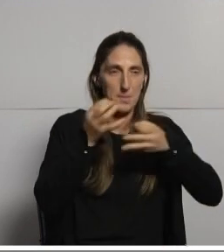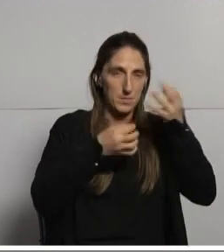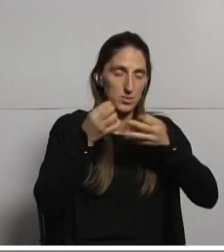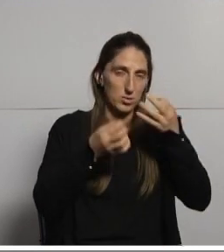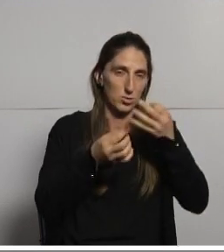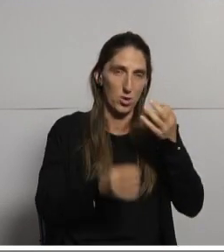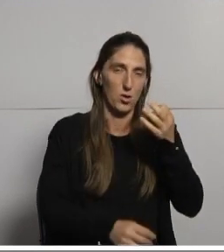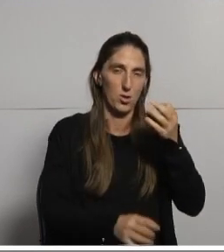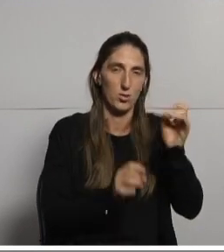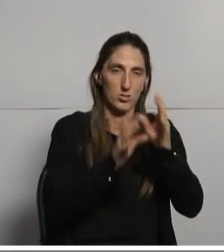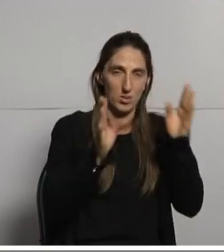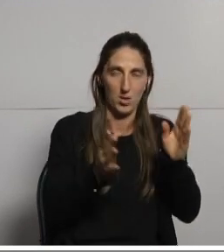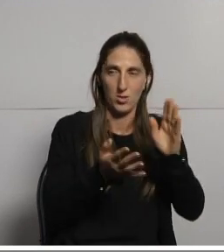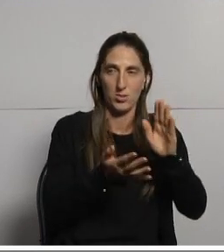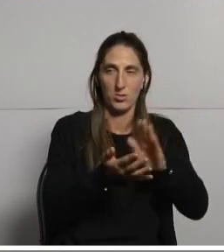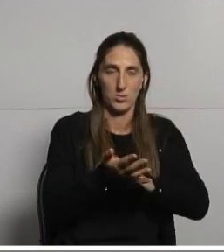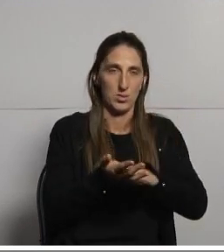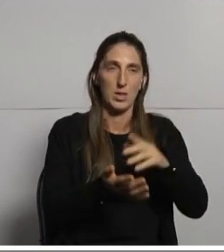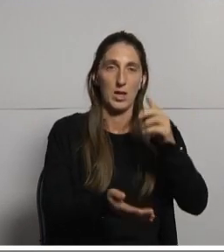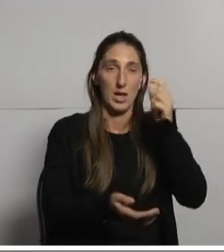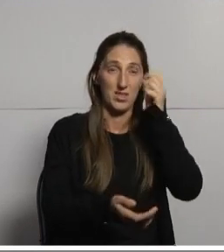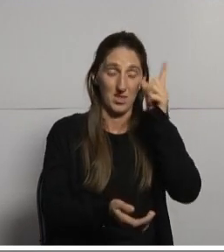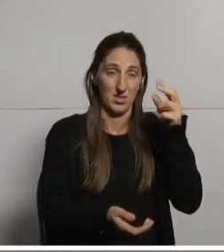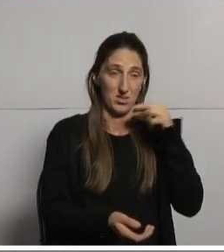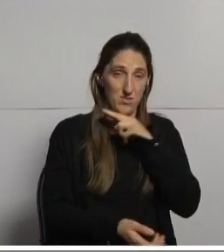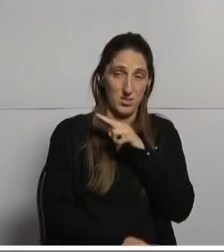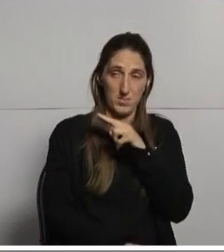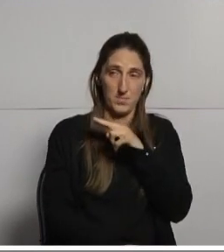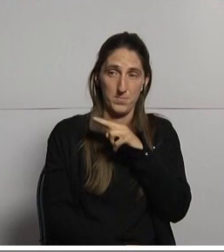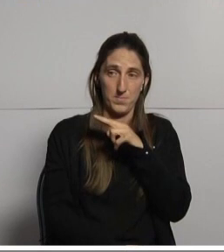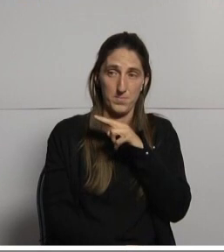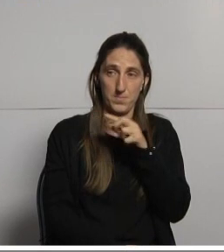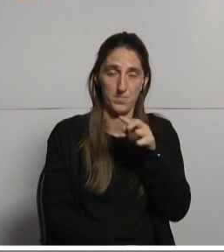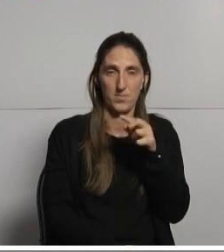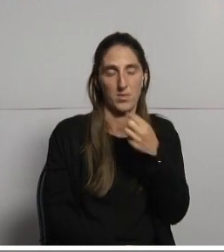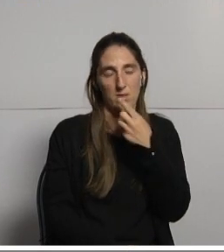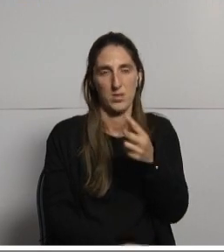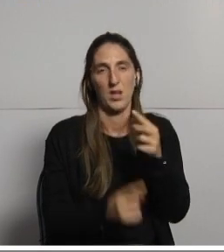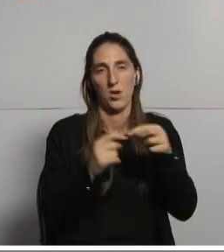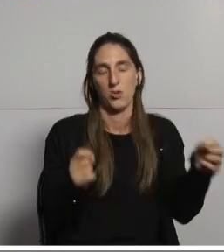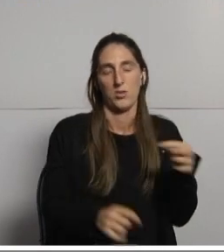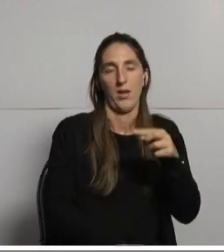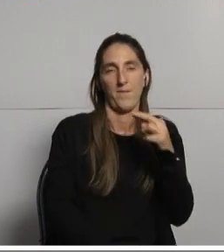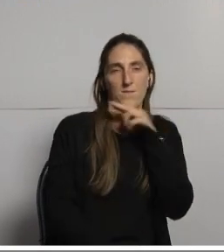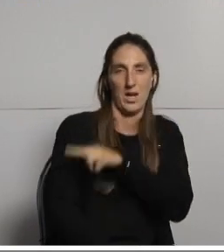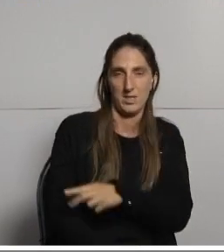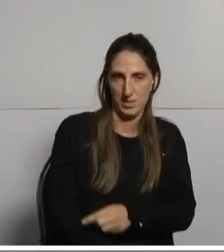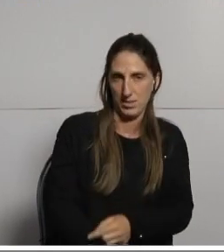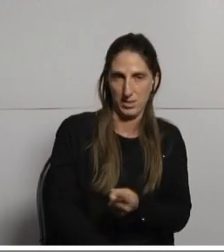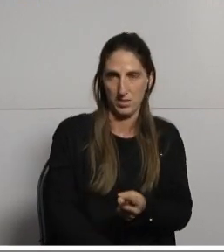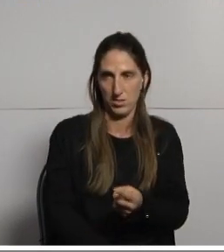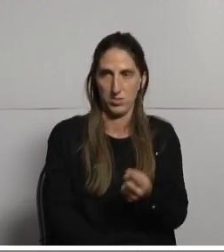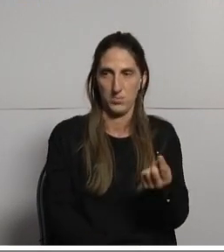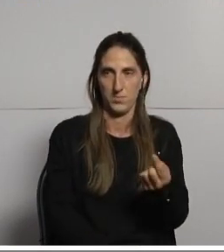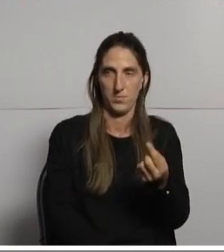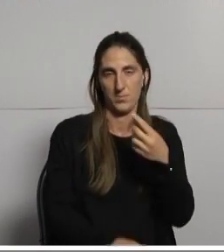a qué nos referimos cuando nos referimos a la inteligencia artificial, que destruye mitos y fake news a través de un